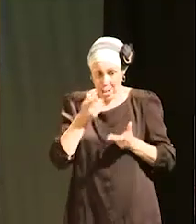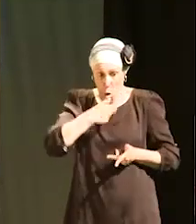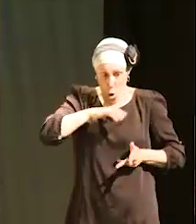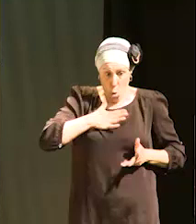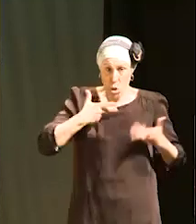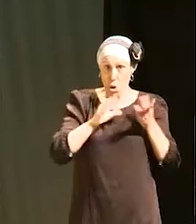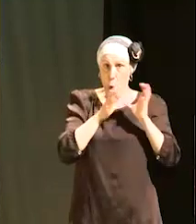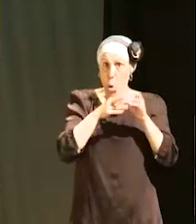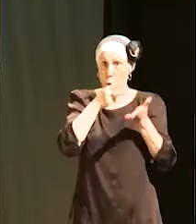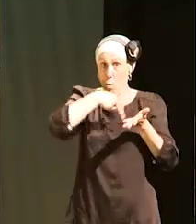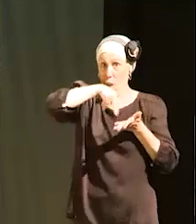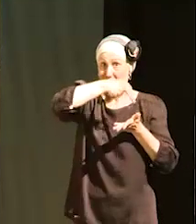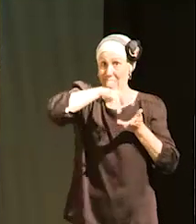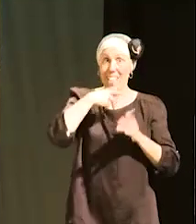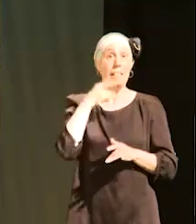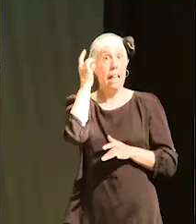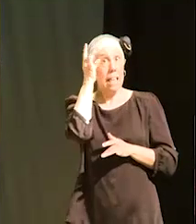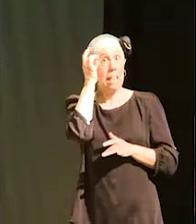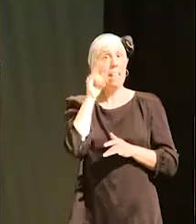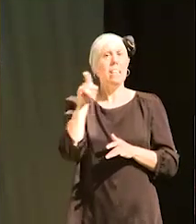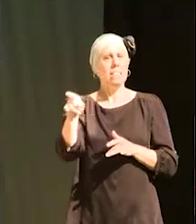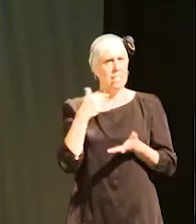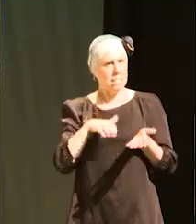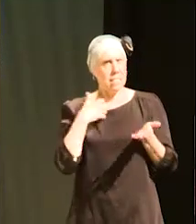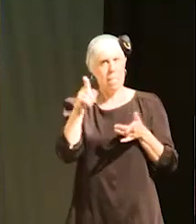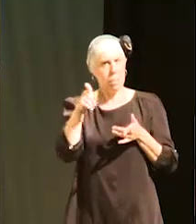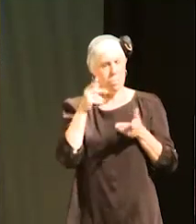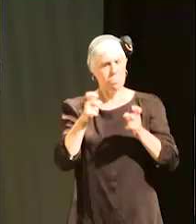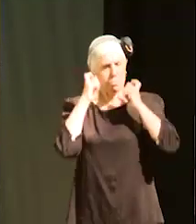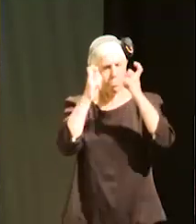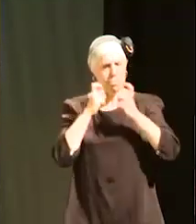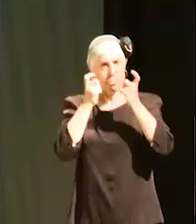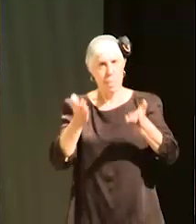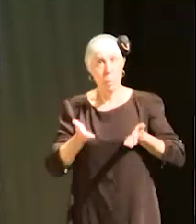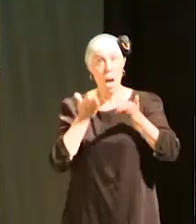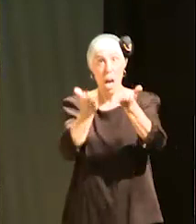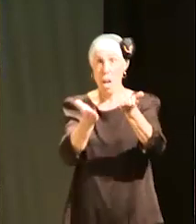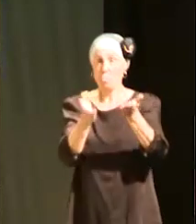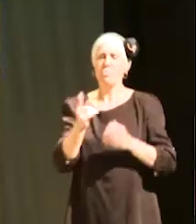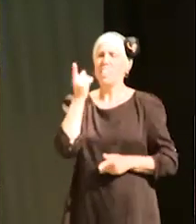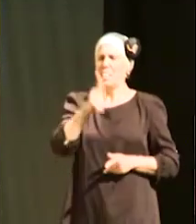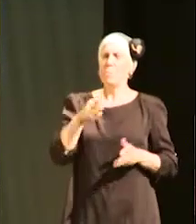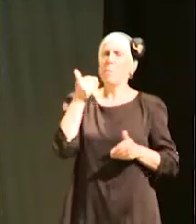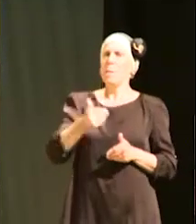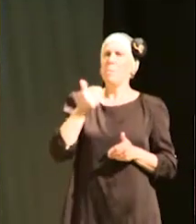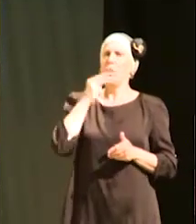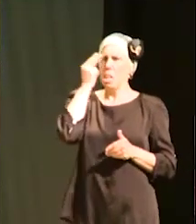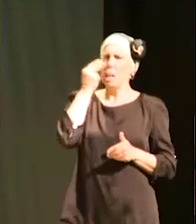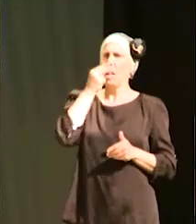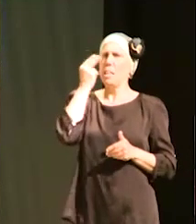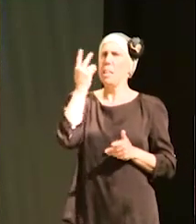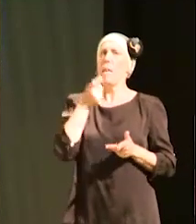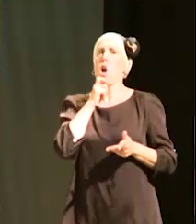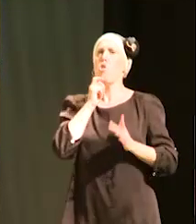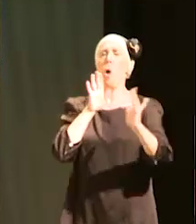de sevilla pues intentamos ayudarle pero también sería interesante el poder que la conexión es allí en